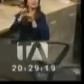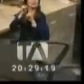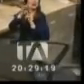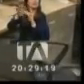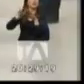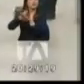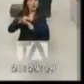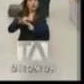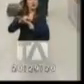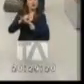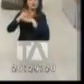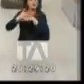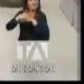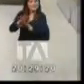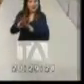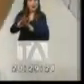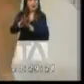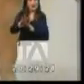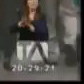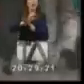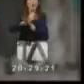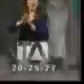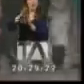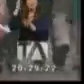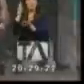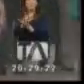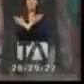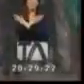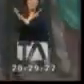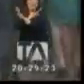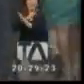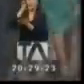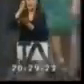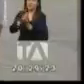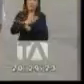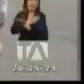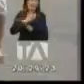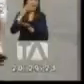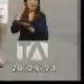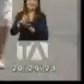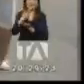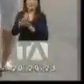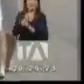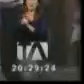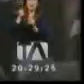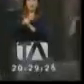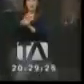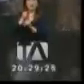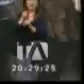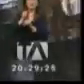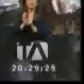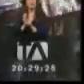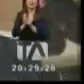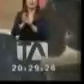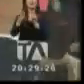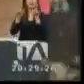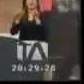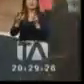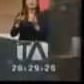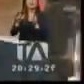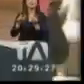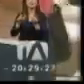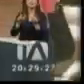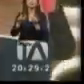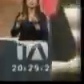para prevenir y erradicar la violencia contra las mujeres se articulará al sistema nacional descentralizado de planificación participativa.